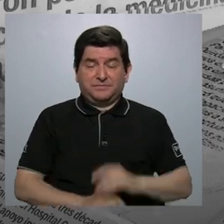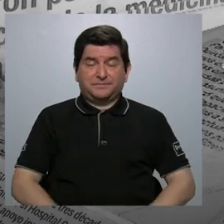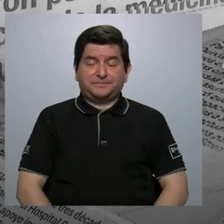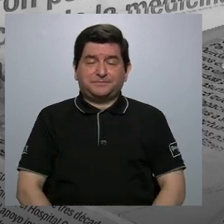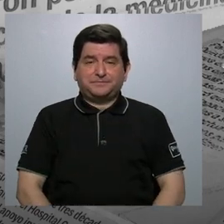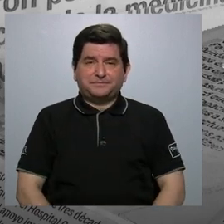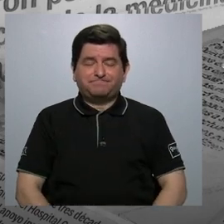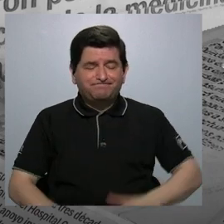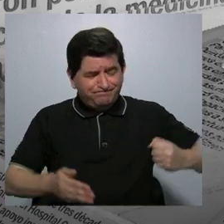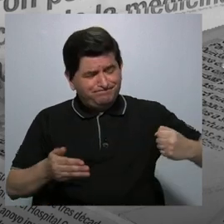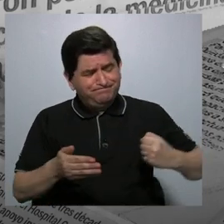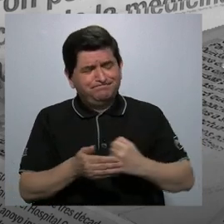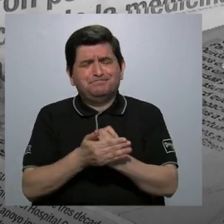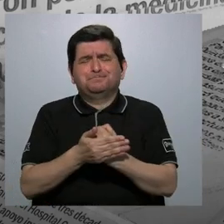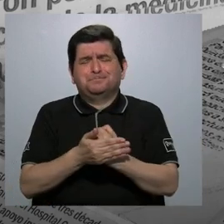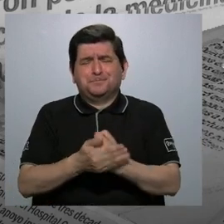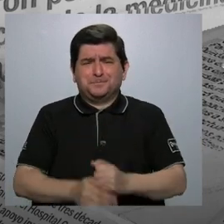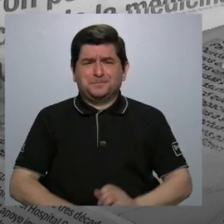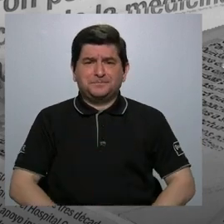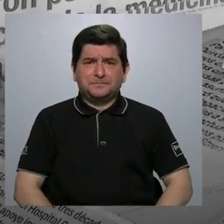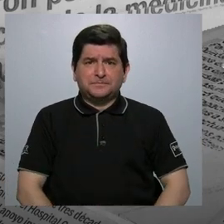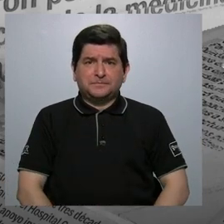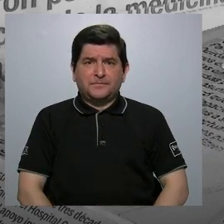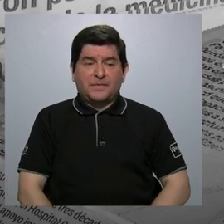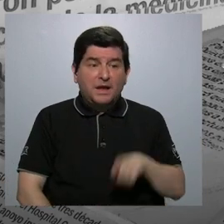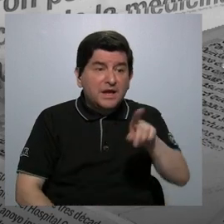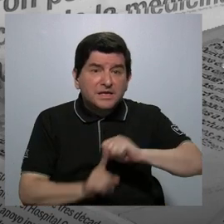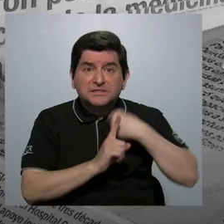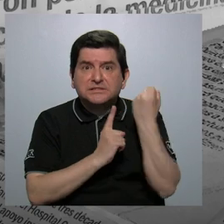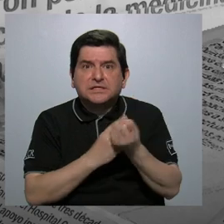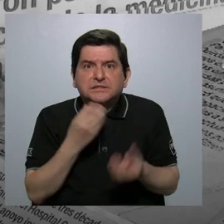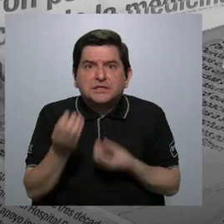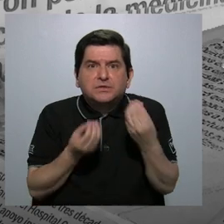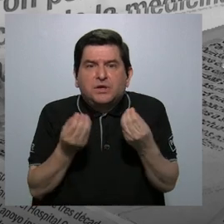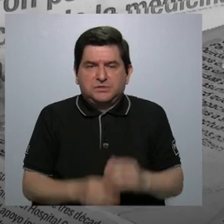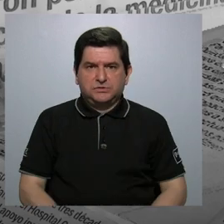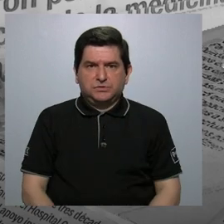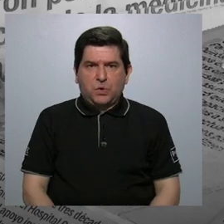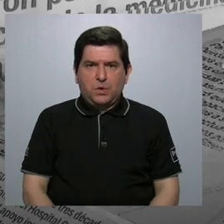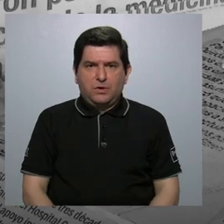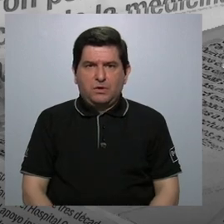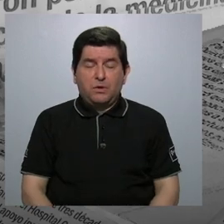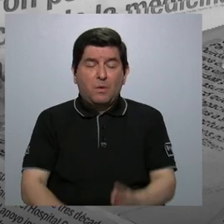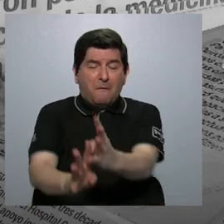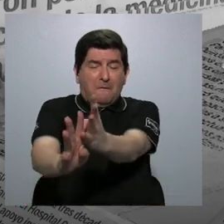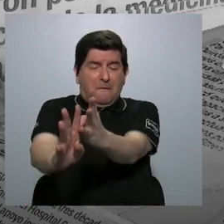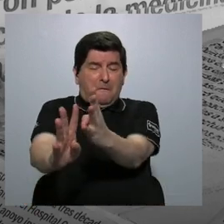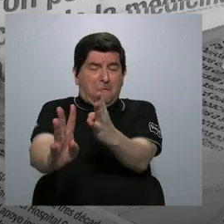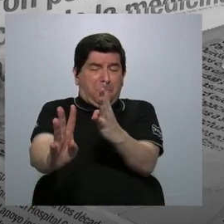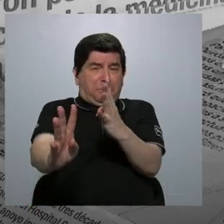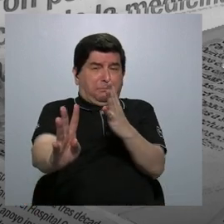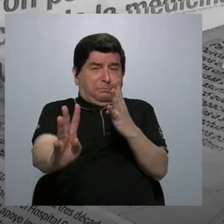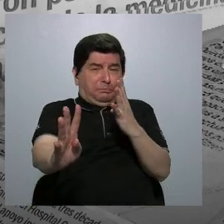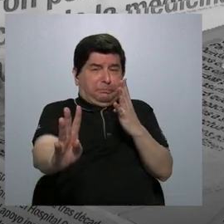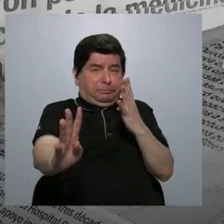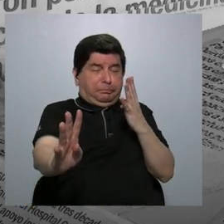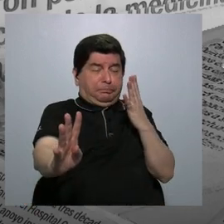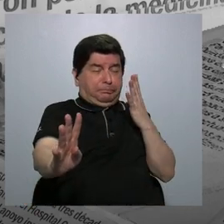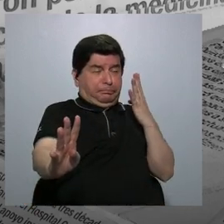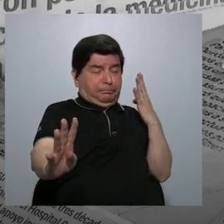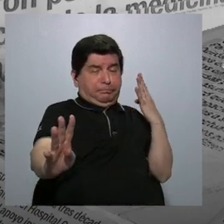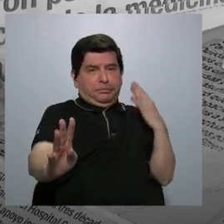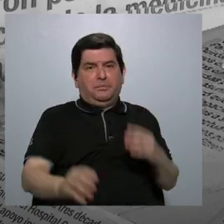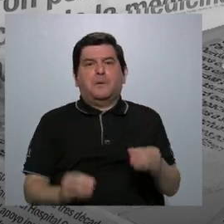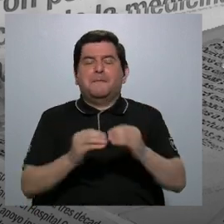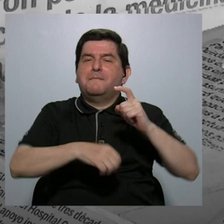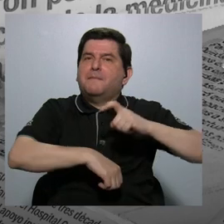Y lastimosamente, esto lo que ha hecho es que se han generado unas filas enormes, muchísimo